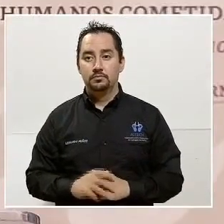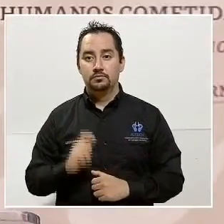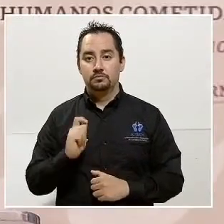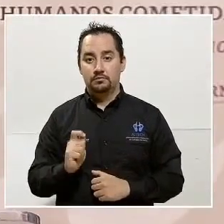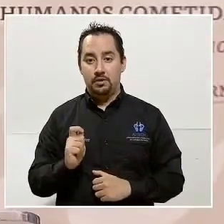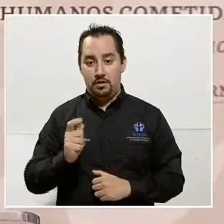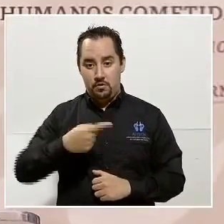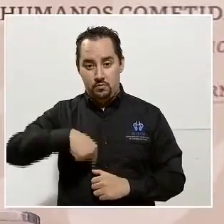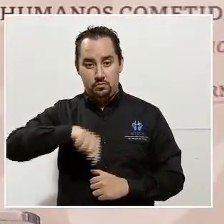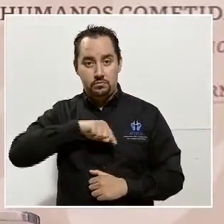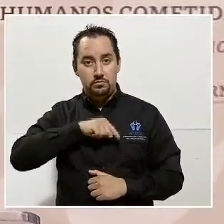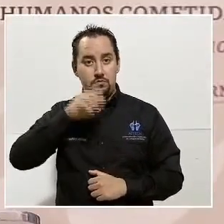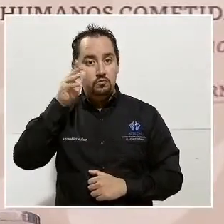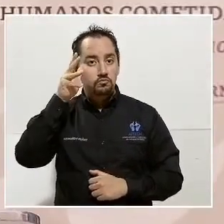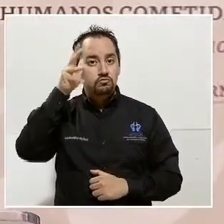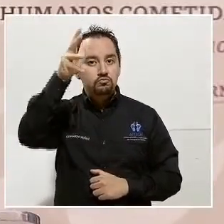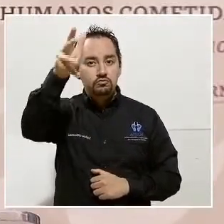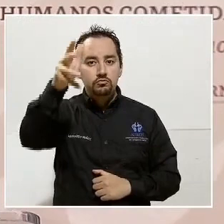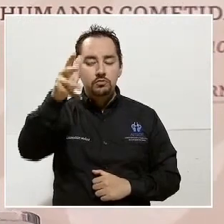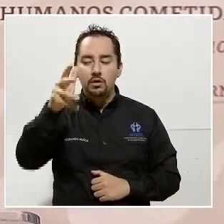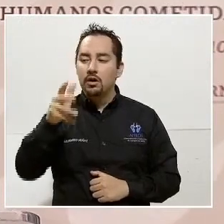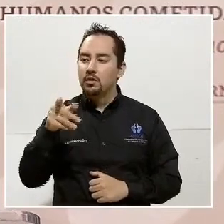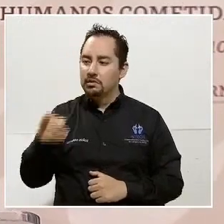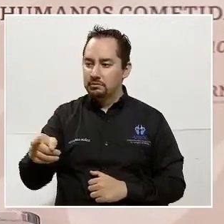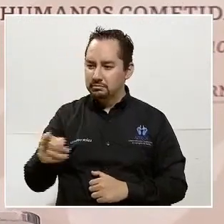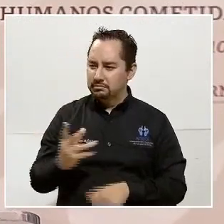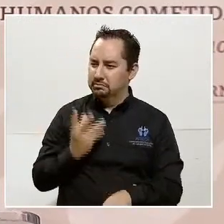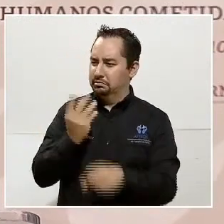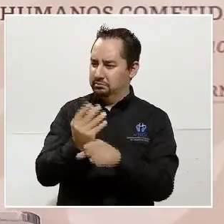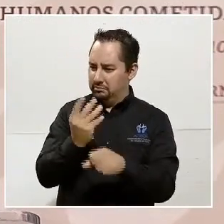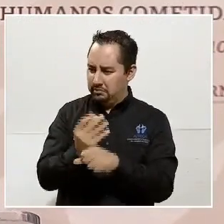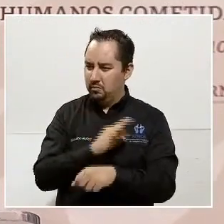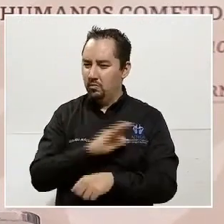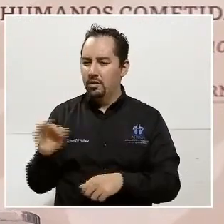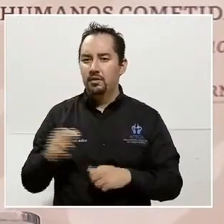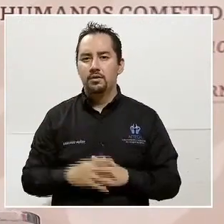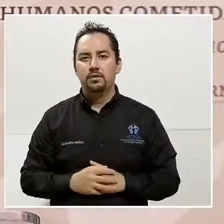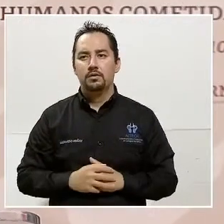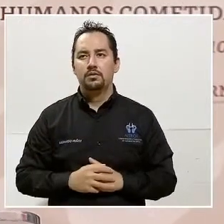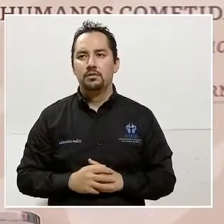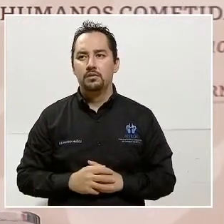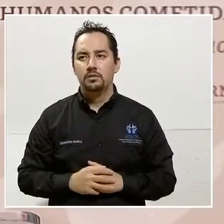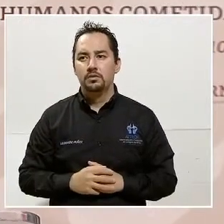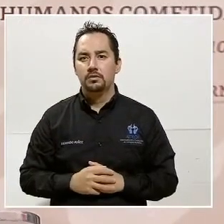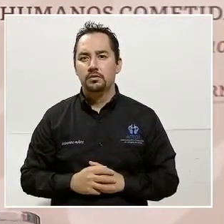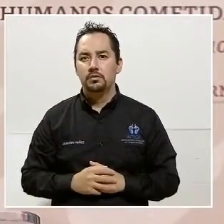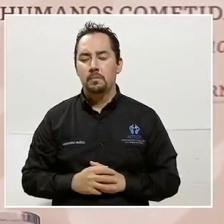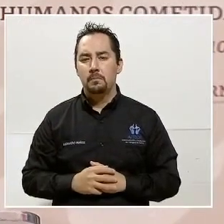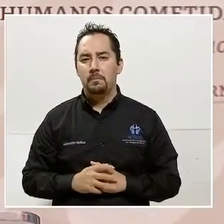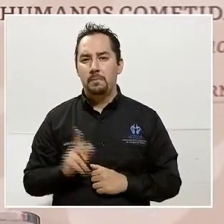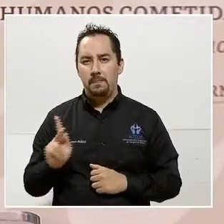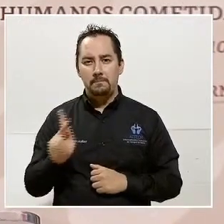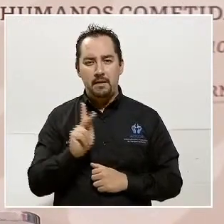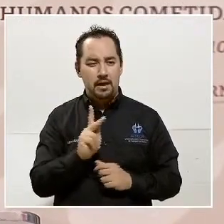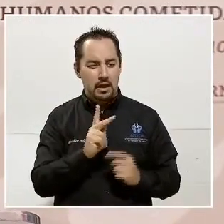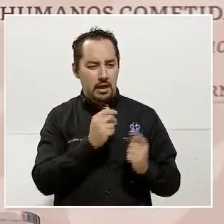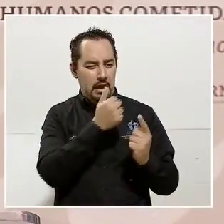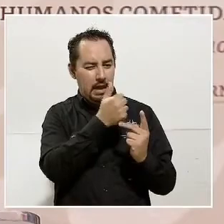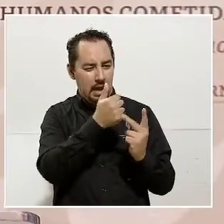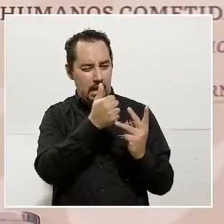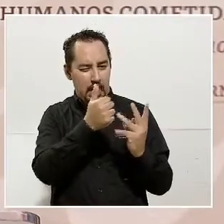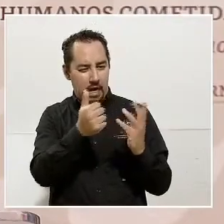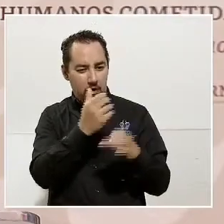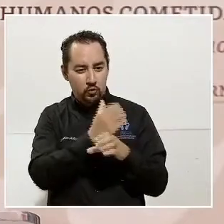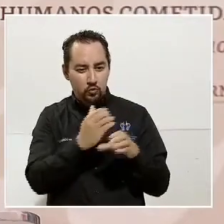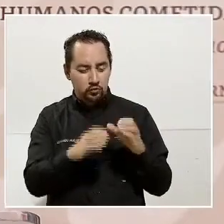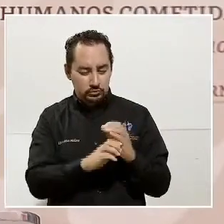nuestro destino. Busquen resultados como si cada caso, cada testimonio,